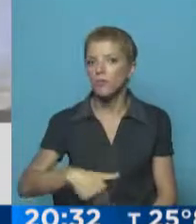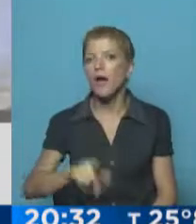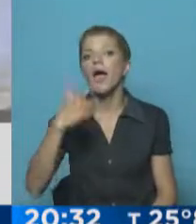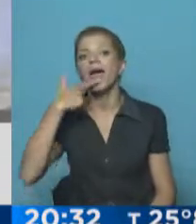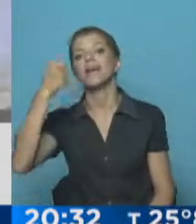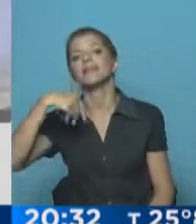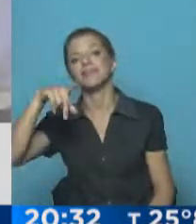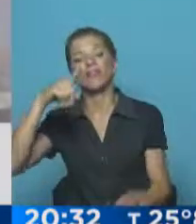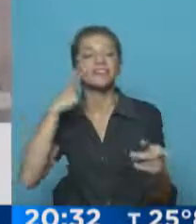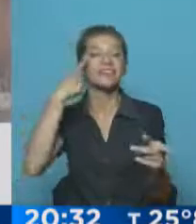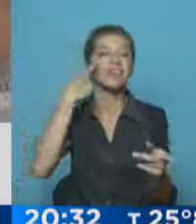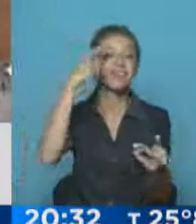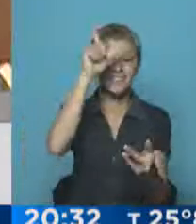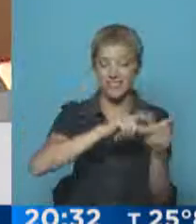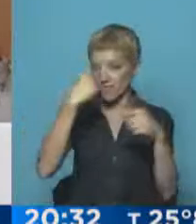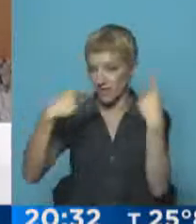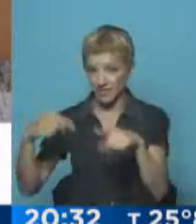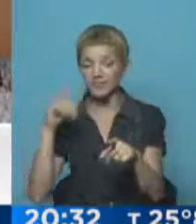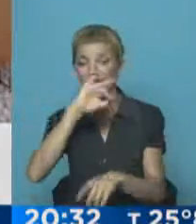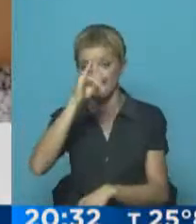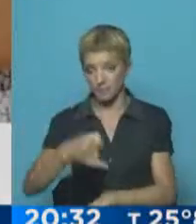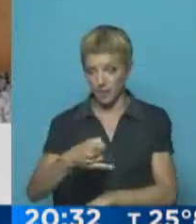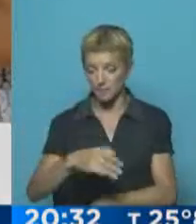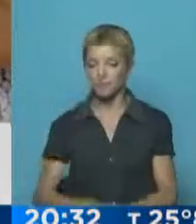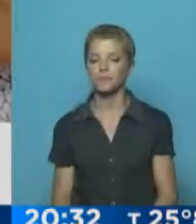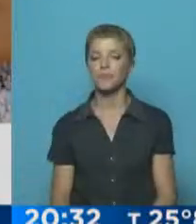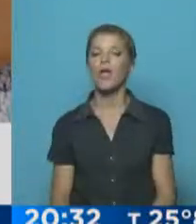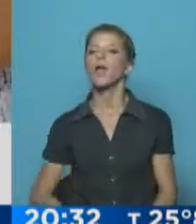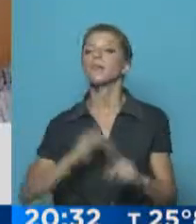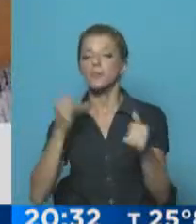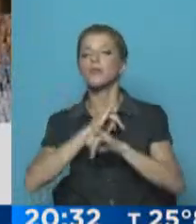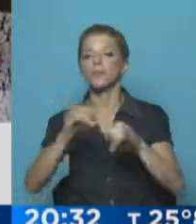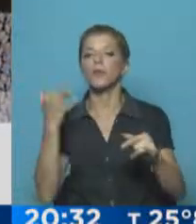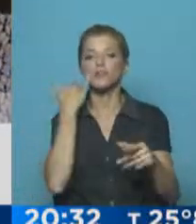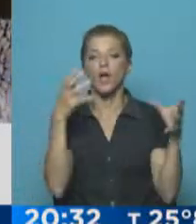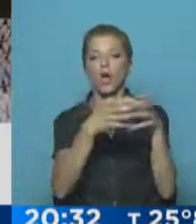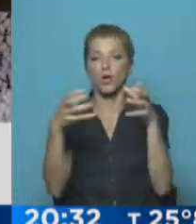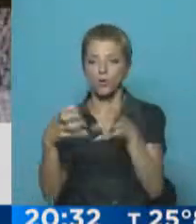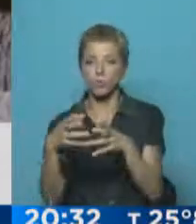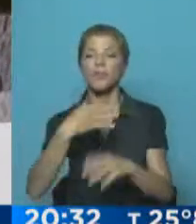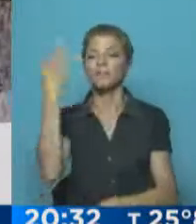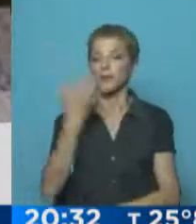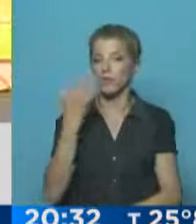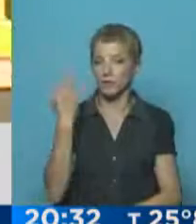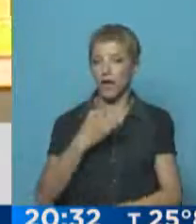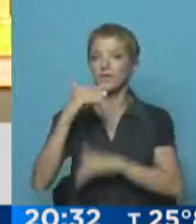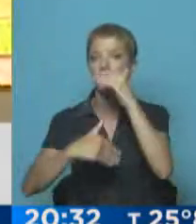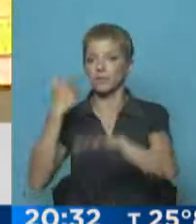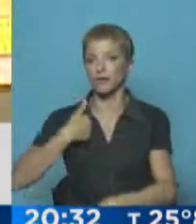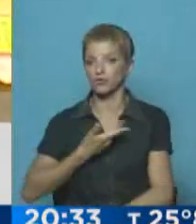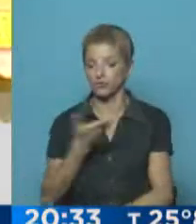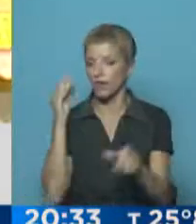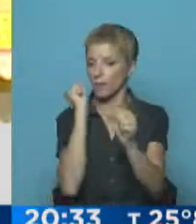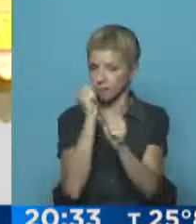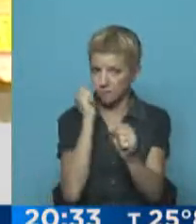de los intendentes. Larreta y Vidal adelantaron además que ya están trabajando los equipos de seguridad y de desarrollo social de